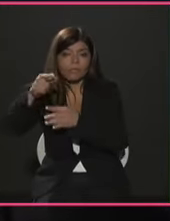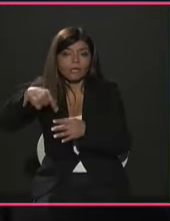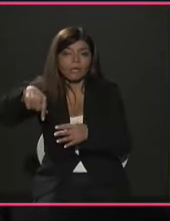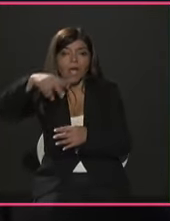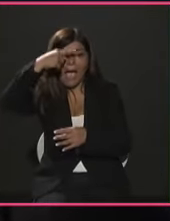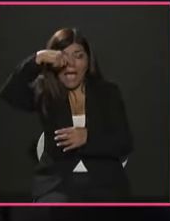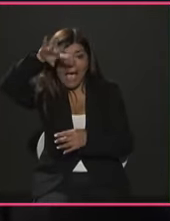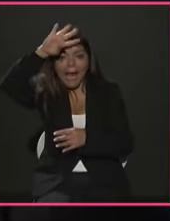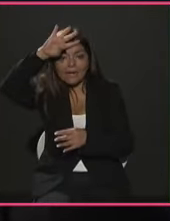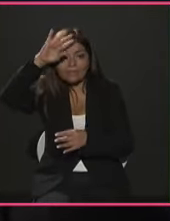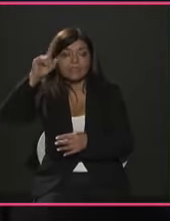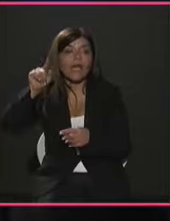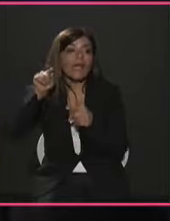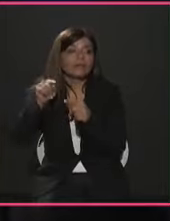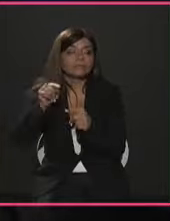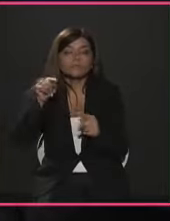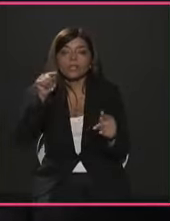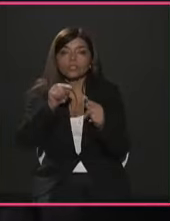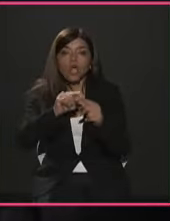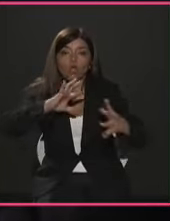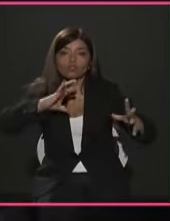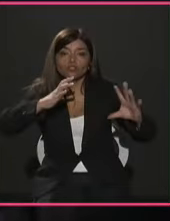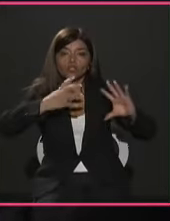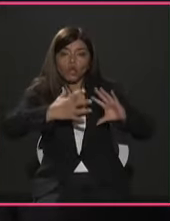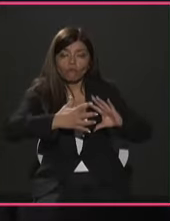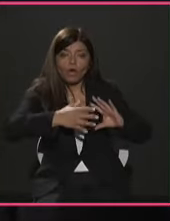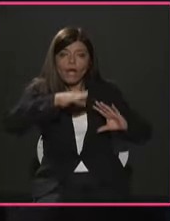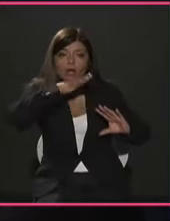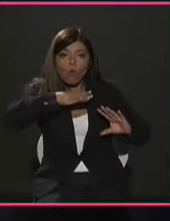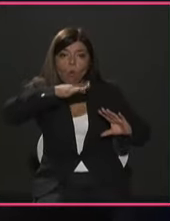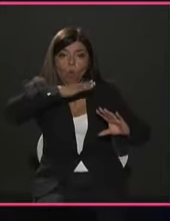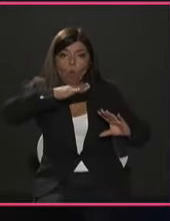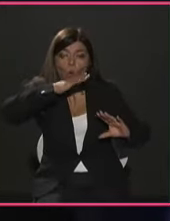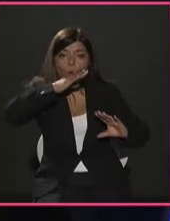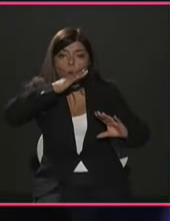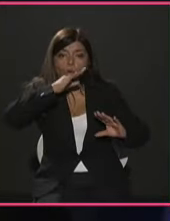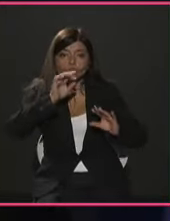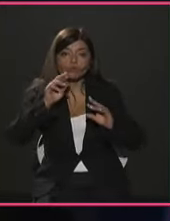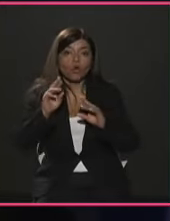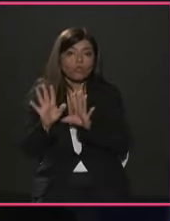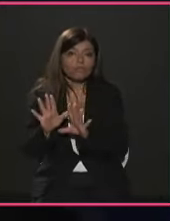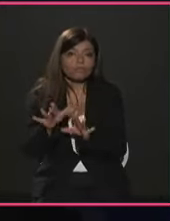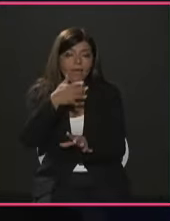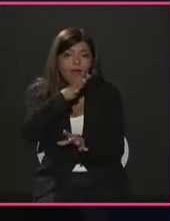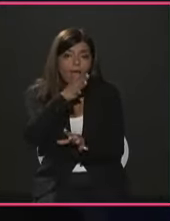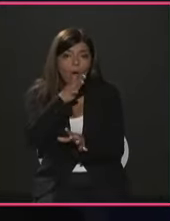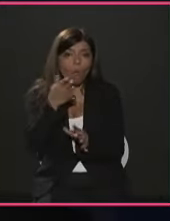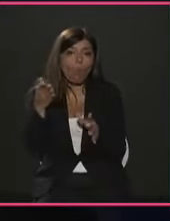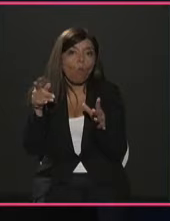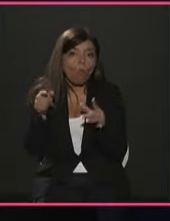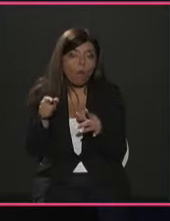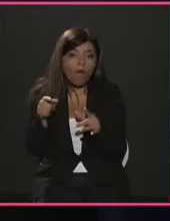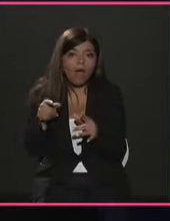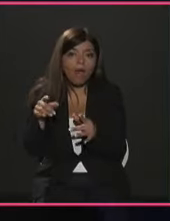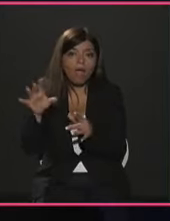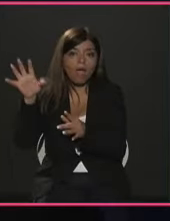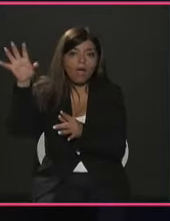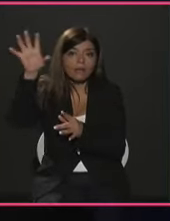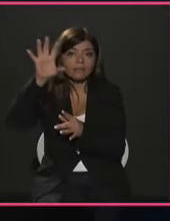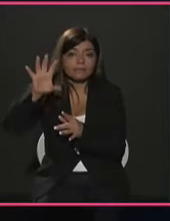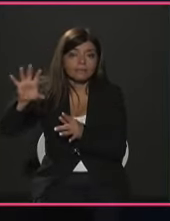calificada como un hotspot de global de uso sustentable del agua la región